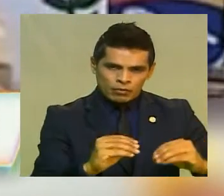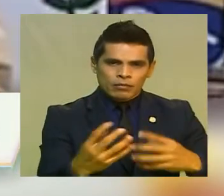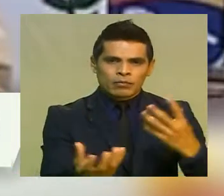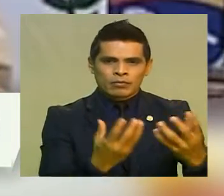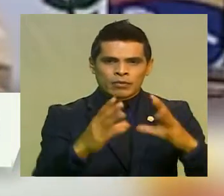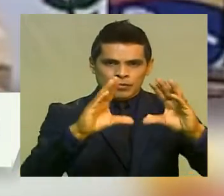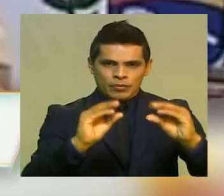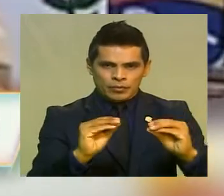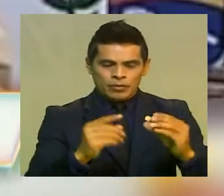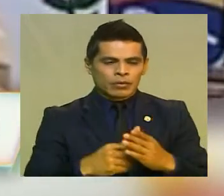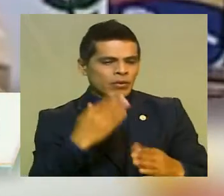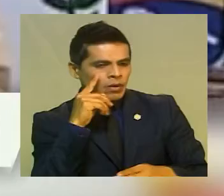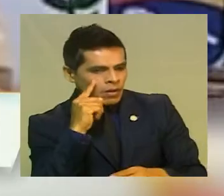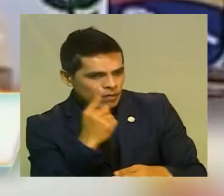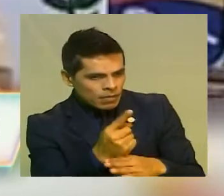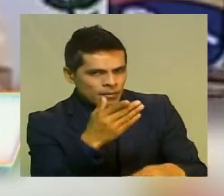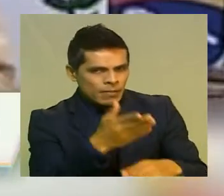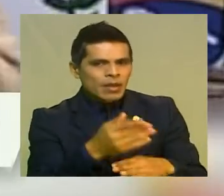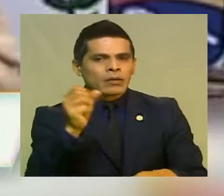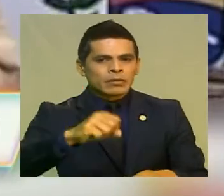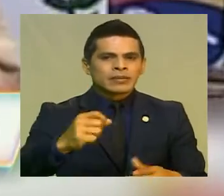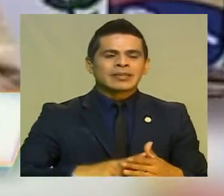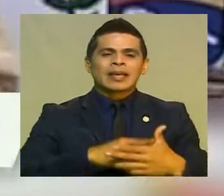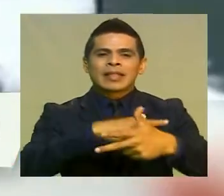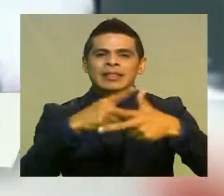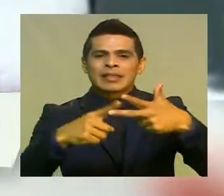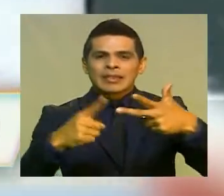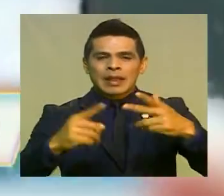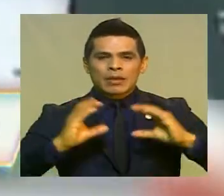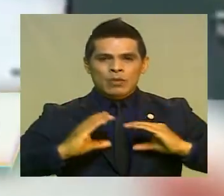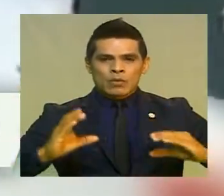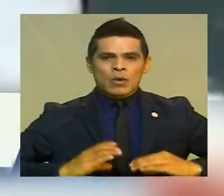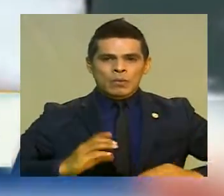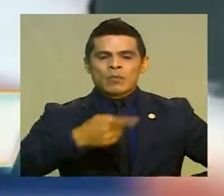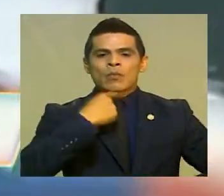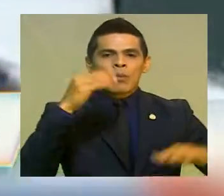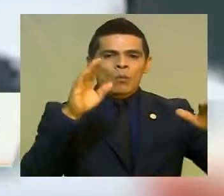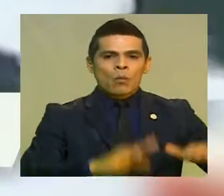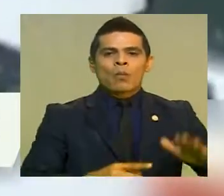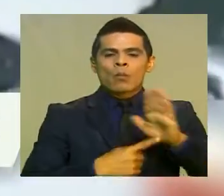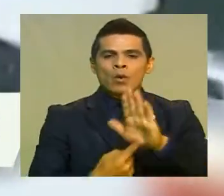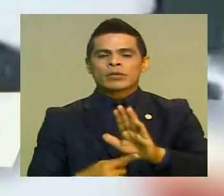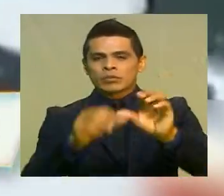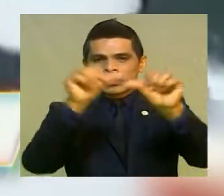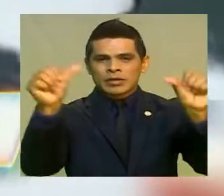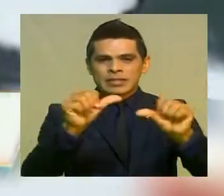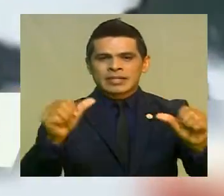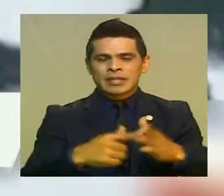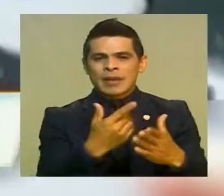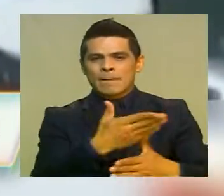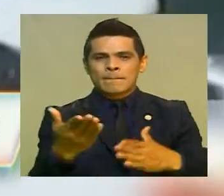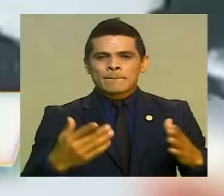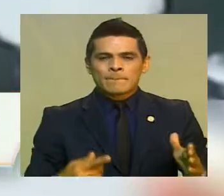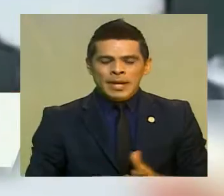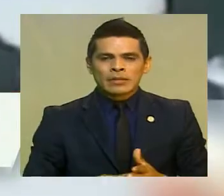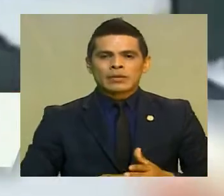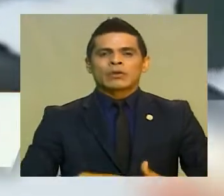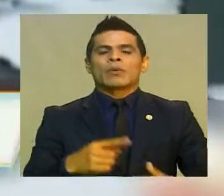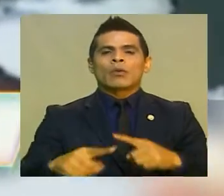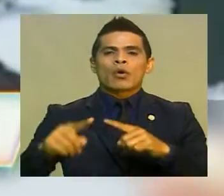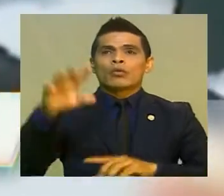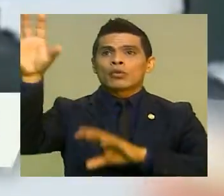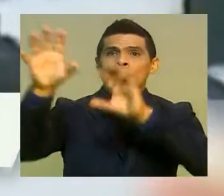a las instalaciones a la parte de dentro y encontramos tres cadáveres o se presume que son ataques sistemáticos instruidos por una potencia extranjera